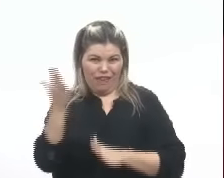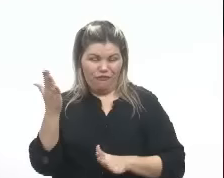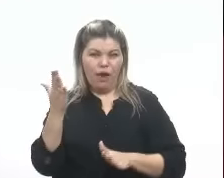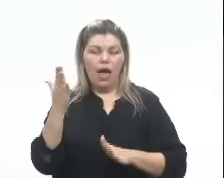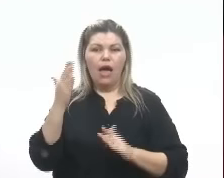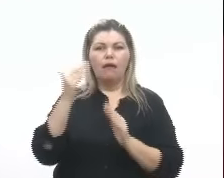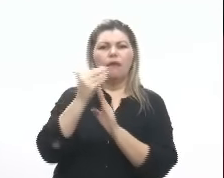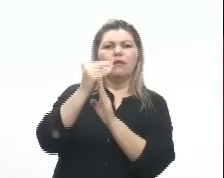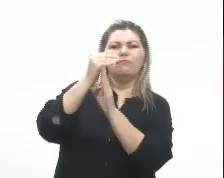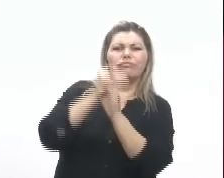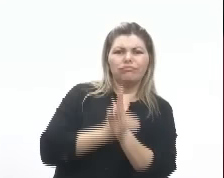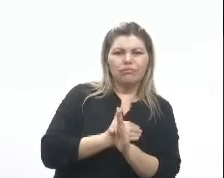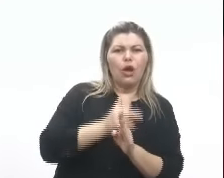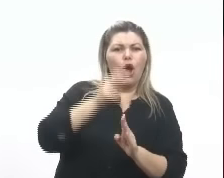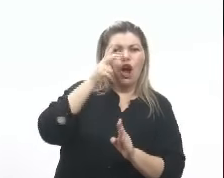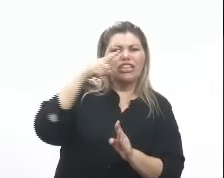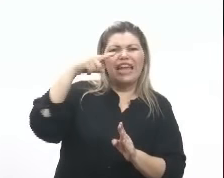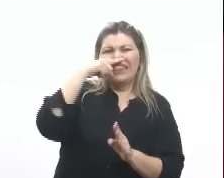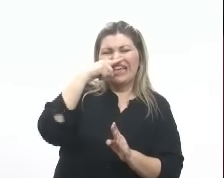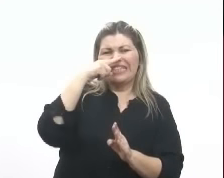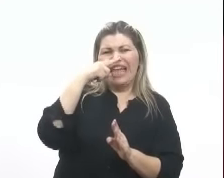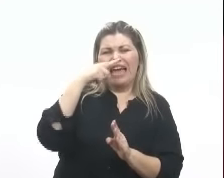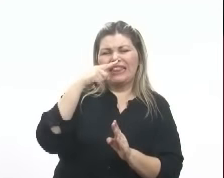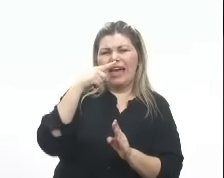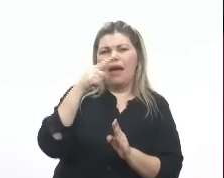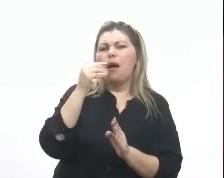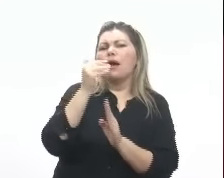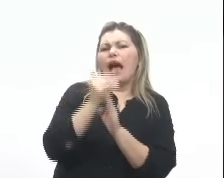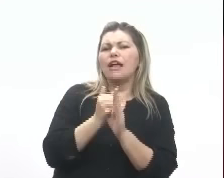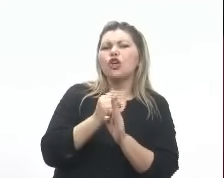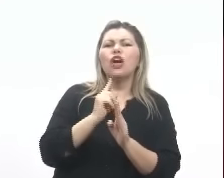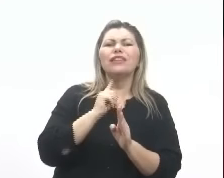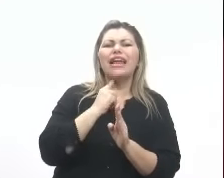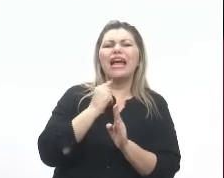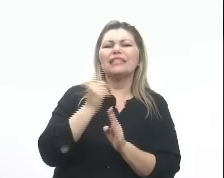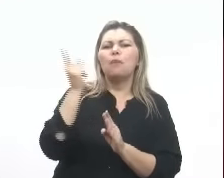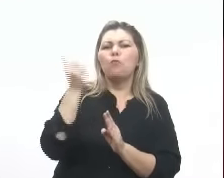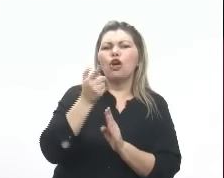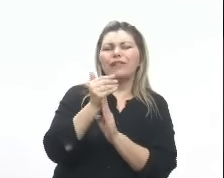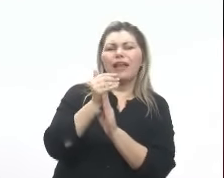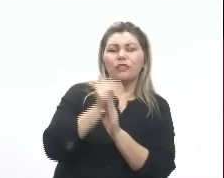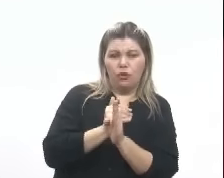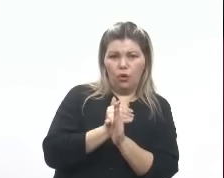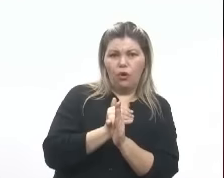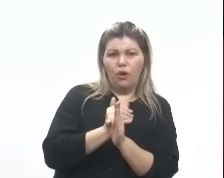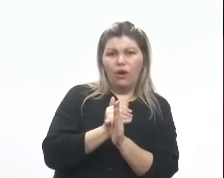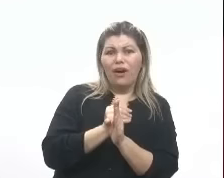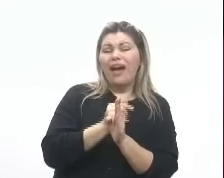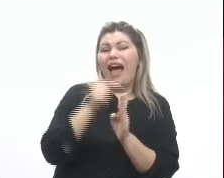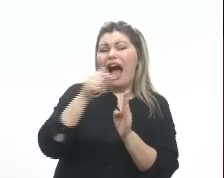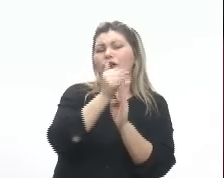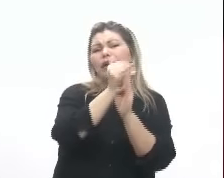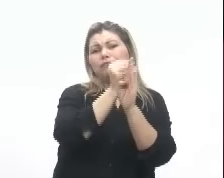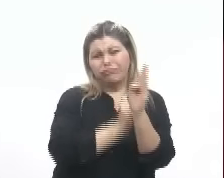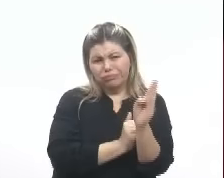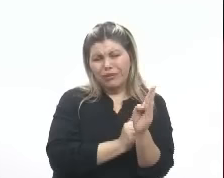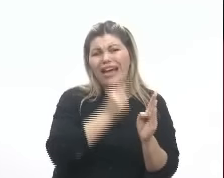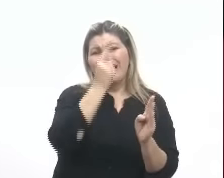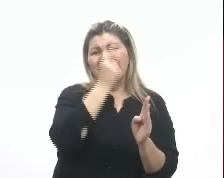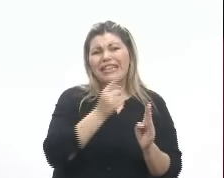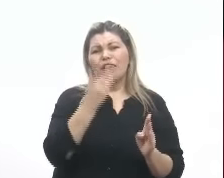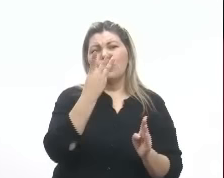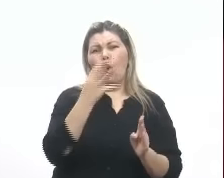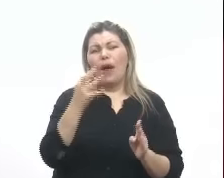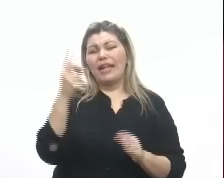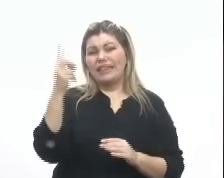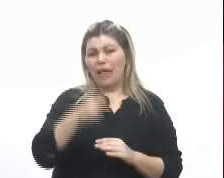al 87%, cayó poco, 13%, pero cayó. Ahora ya se fue otra vez al 140 o